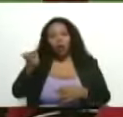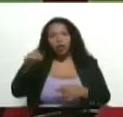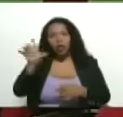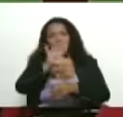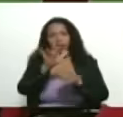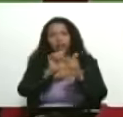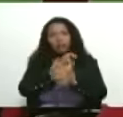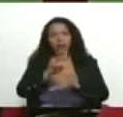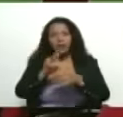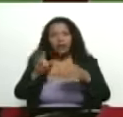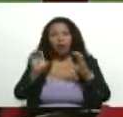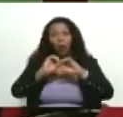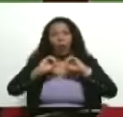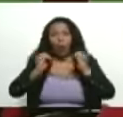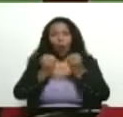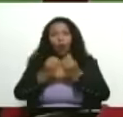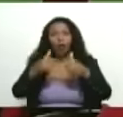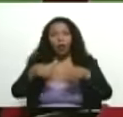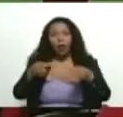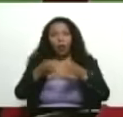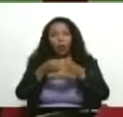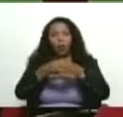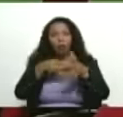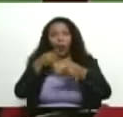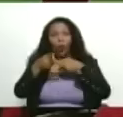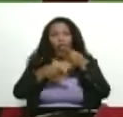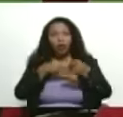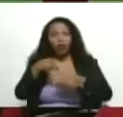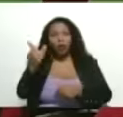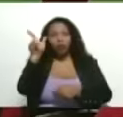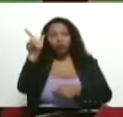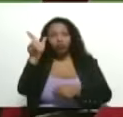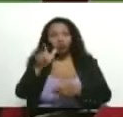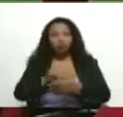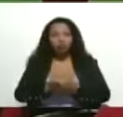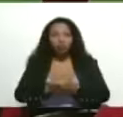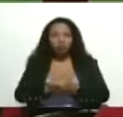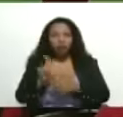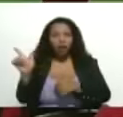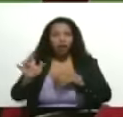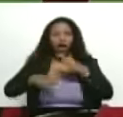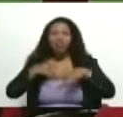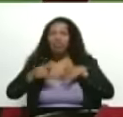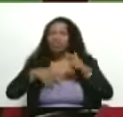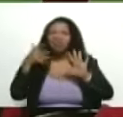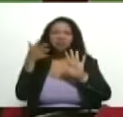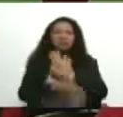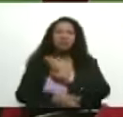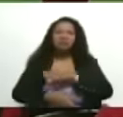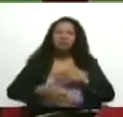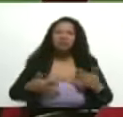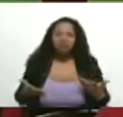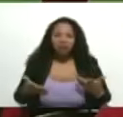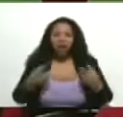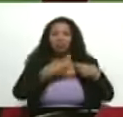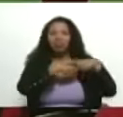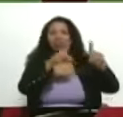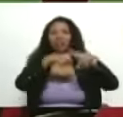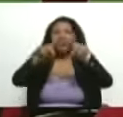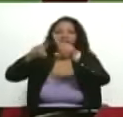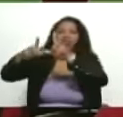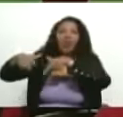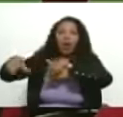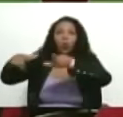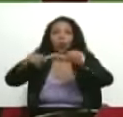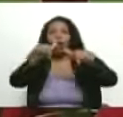de organización del partido. Una actividad que hemos venido haciendo en los distintos estados y